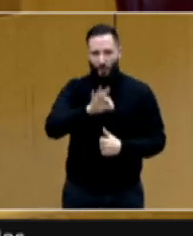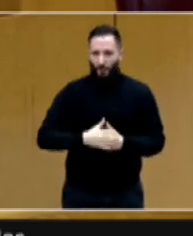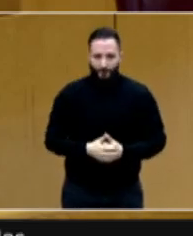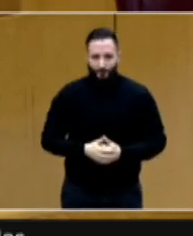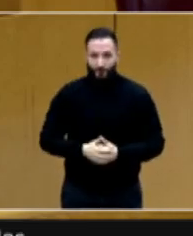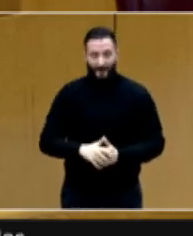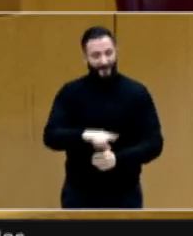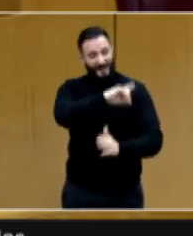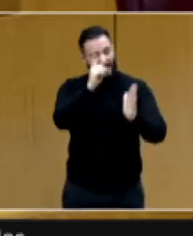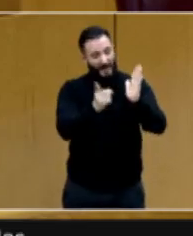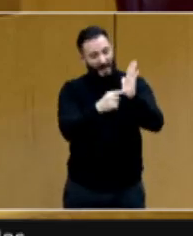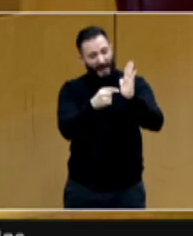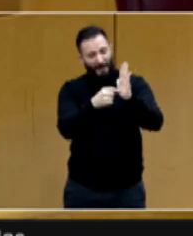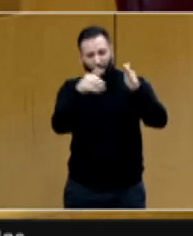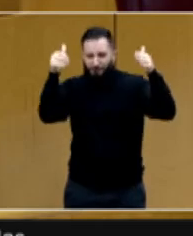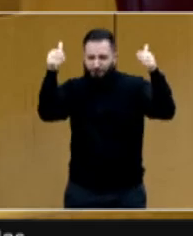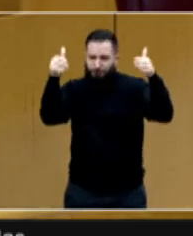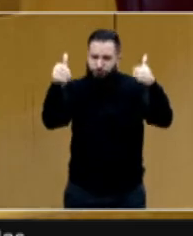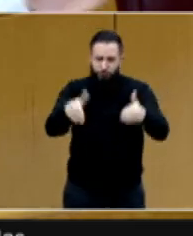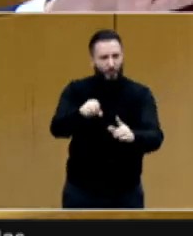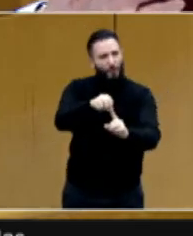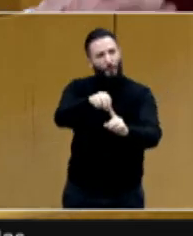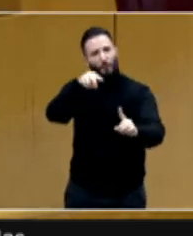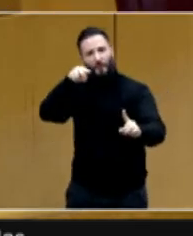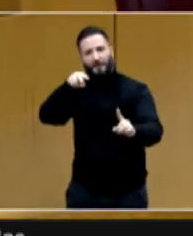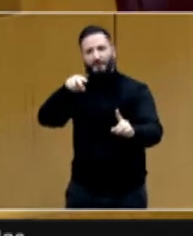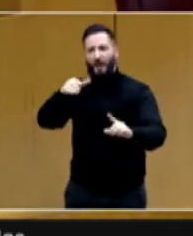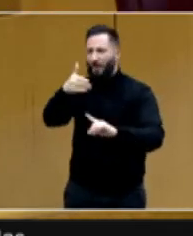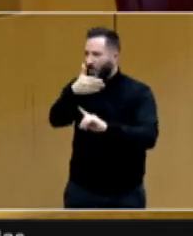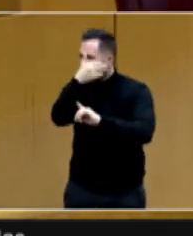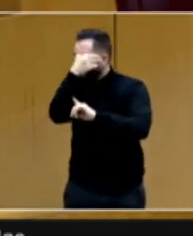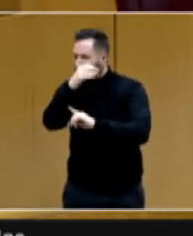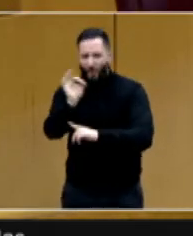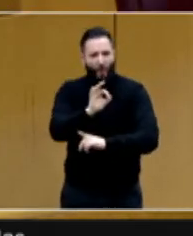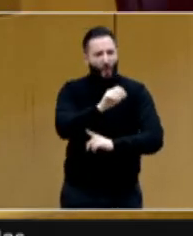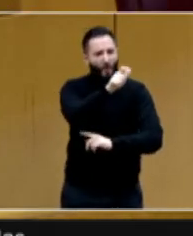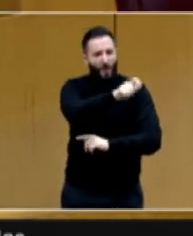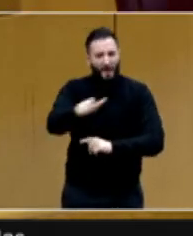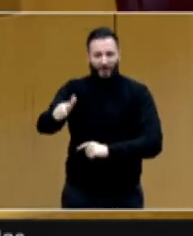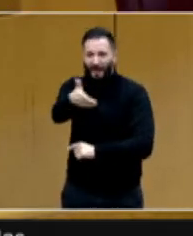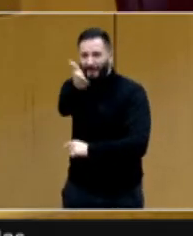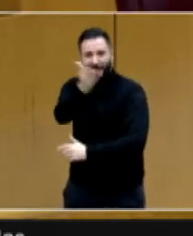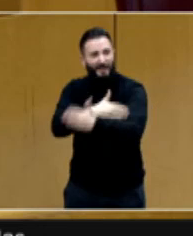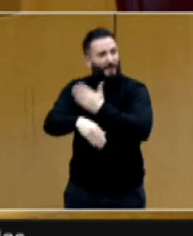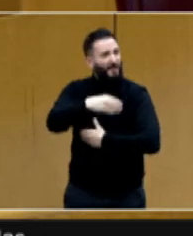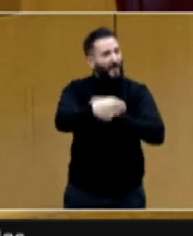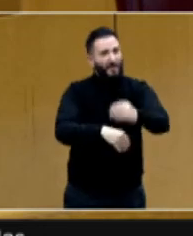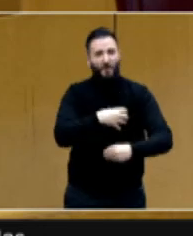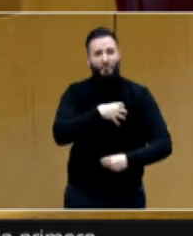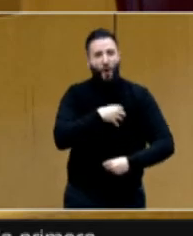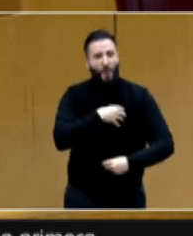ley ya no se centra desde un punto de vista ajeno en los líos en los que se pueden meter o en las cosas que no pueden o no van a poder hacer en el